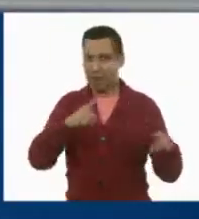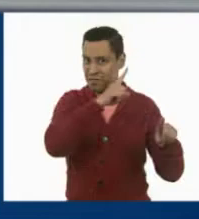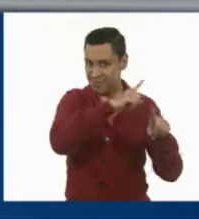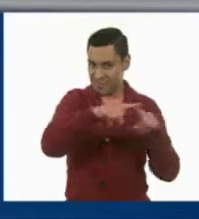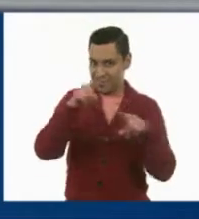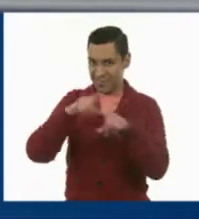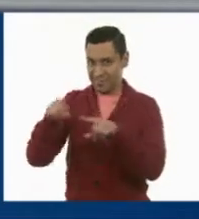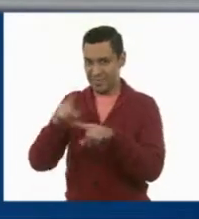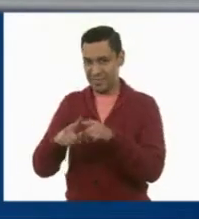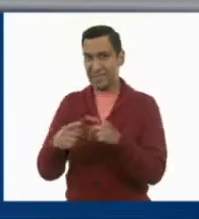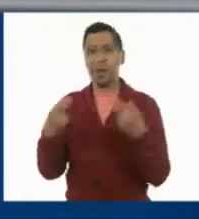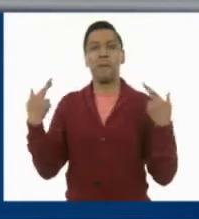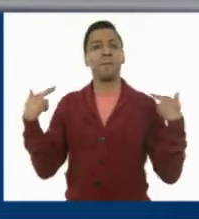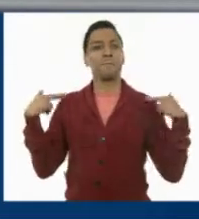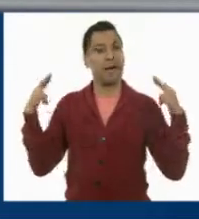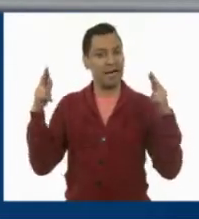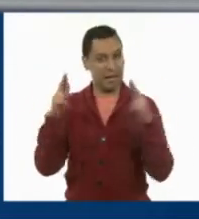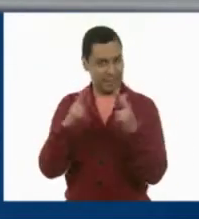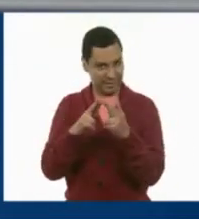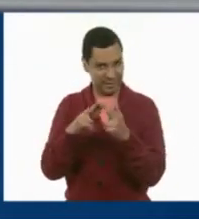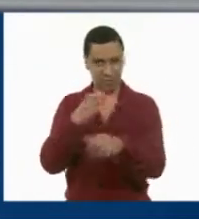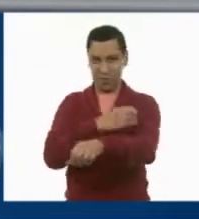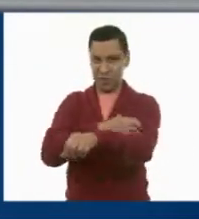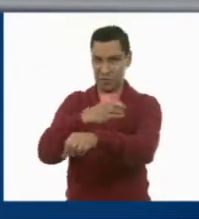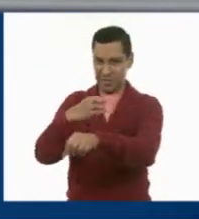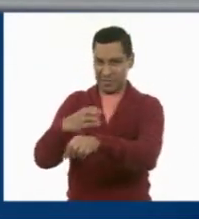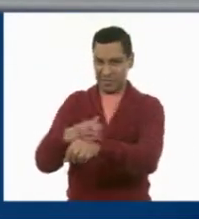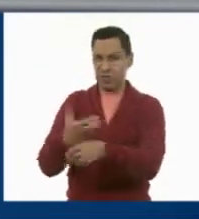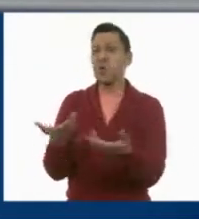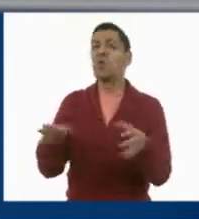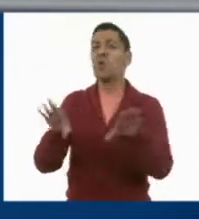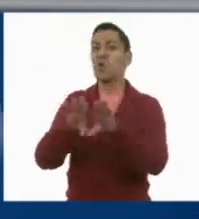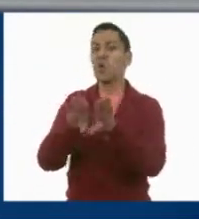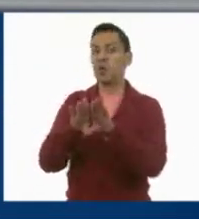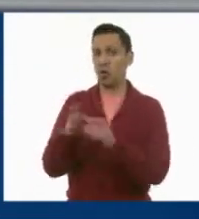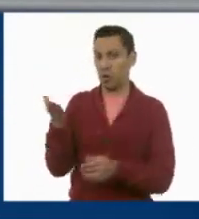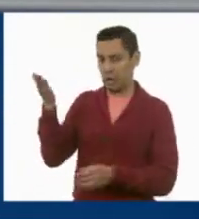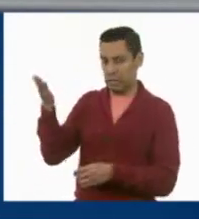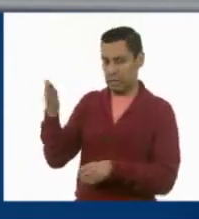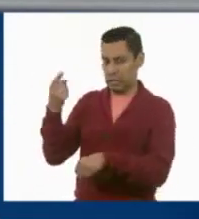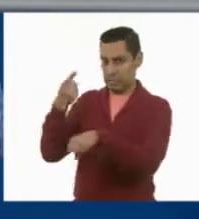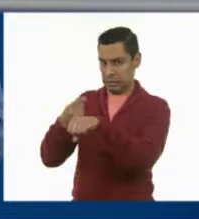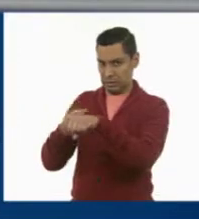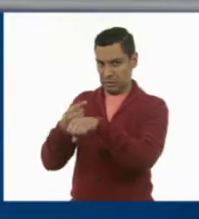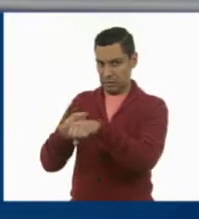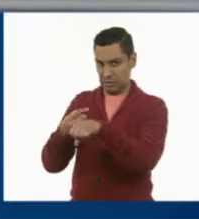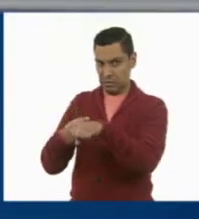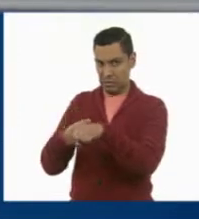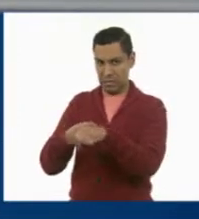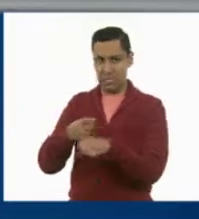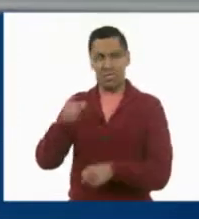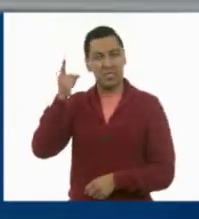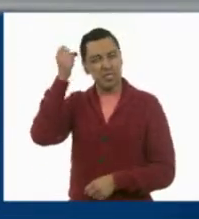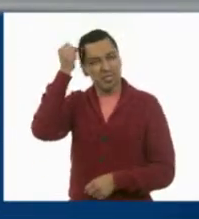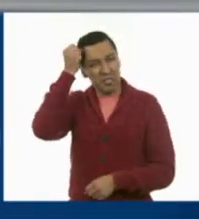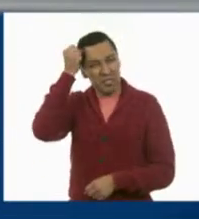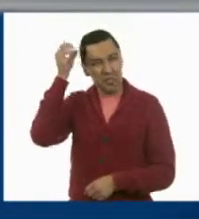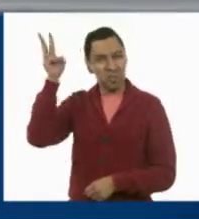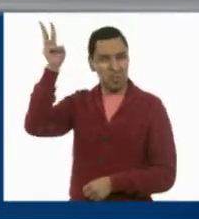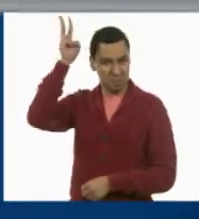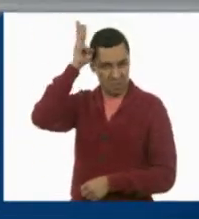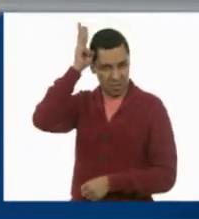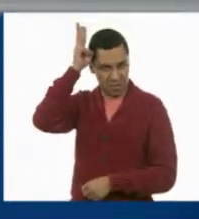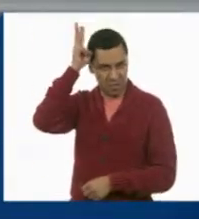incluyendo a varios de los maestros y de sus mismos compañeros, les cuesta mucho trabajo aceptar a Brandon porque